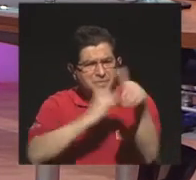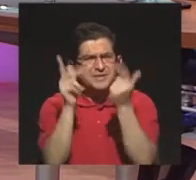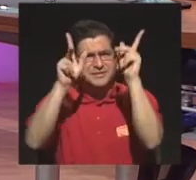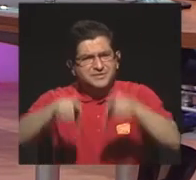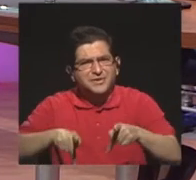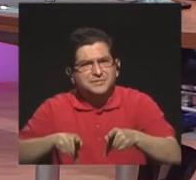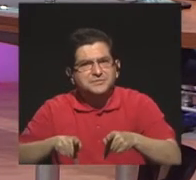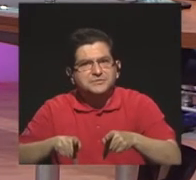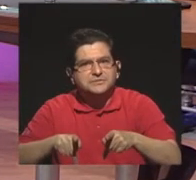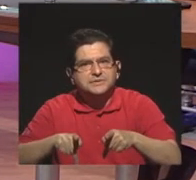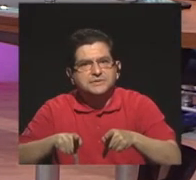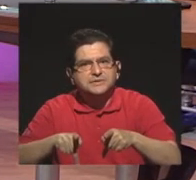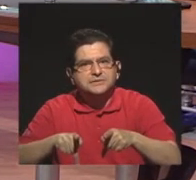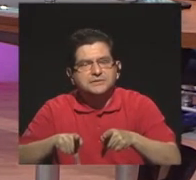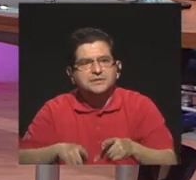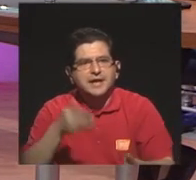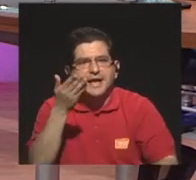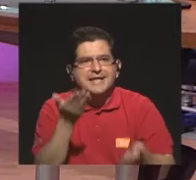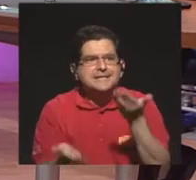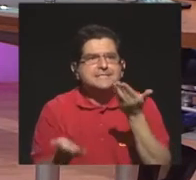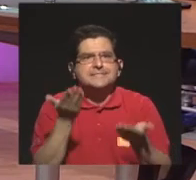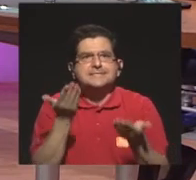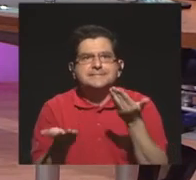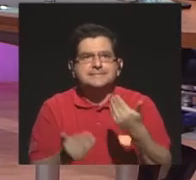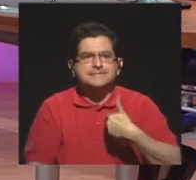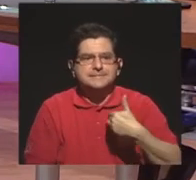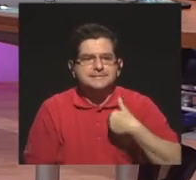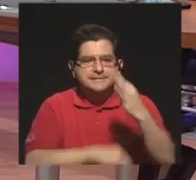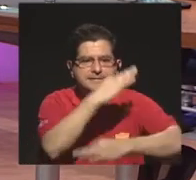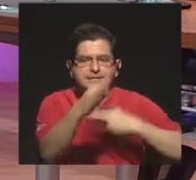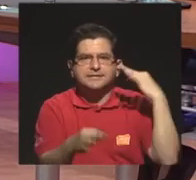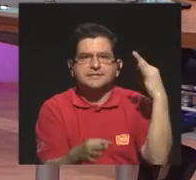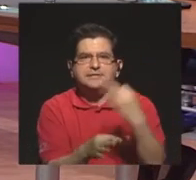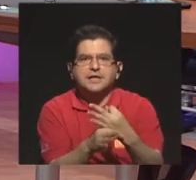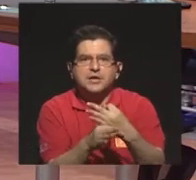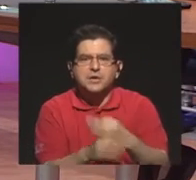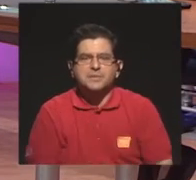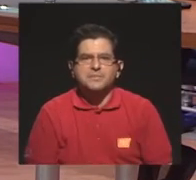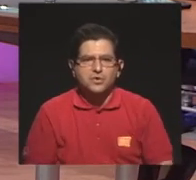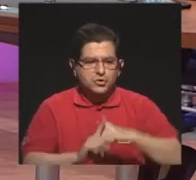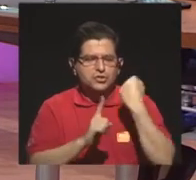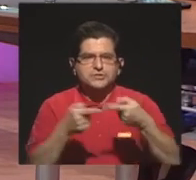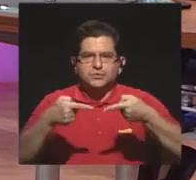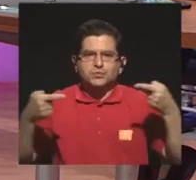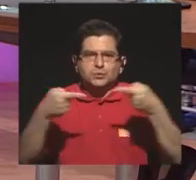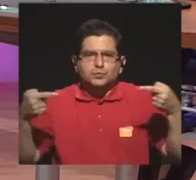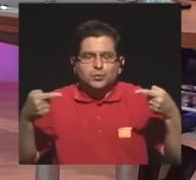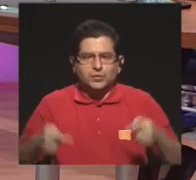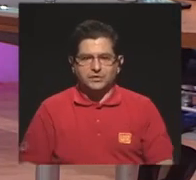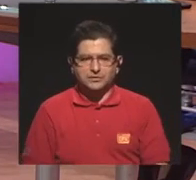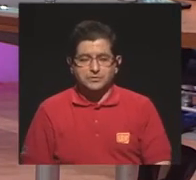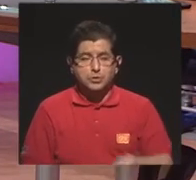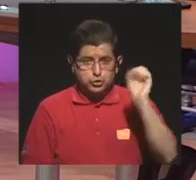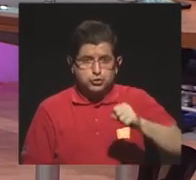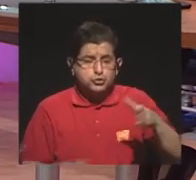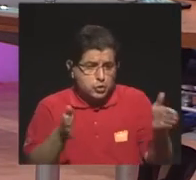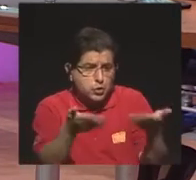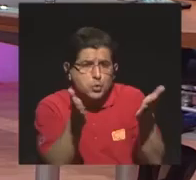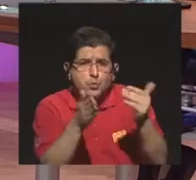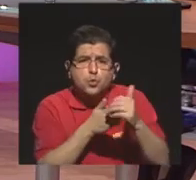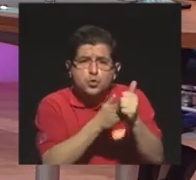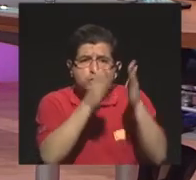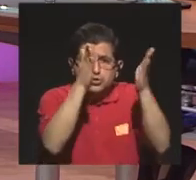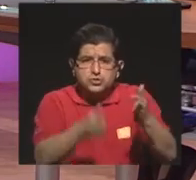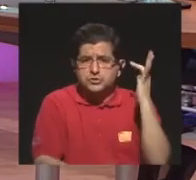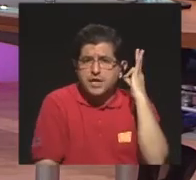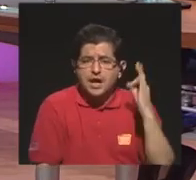gente? Estamos como en... hay como una especie como de contradicción, porque si bien es cierto, impulsan a las lideresas en